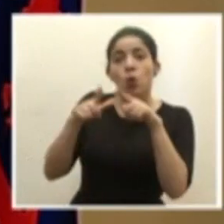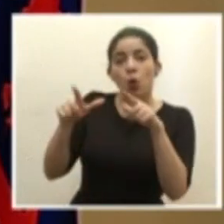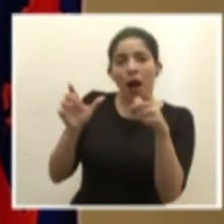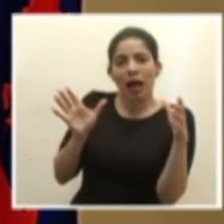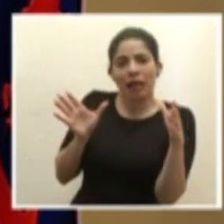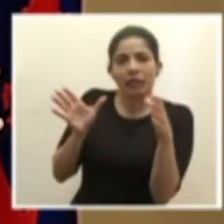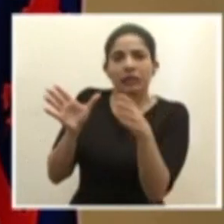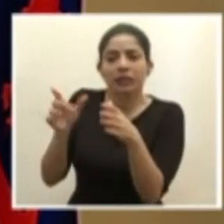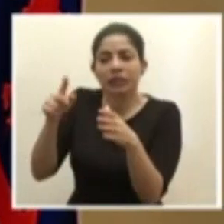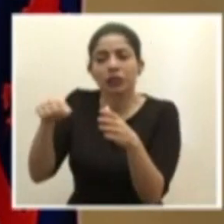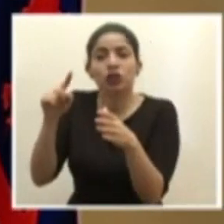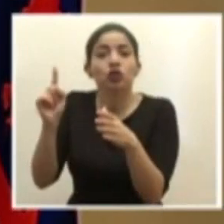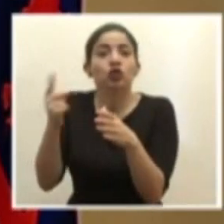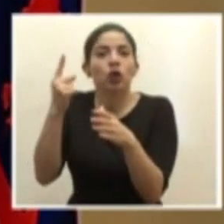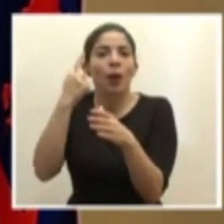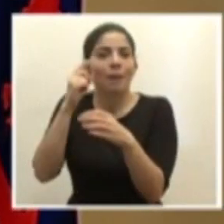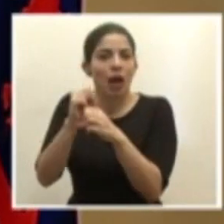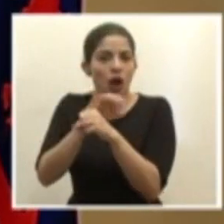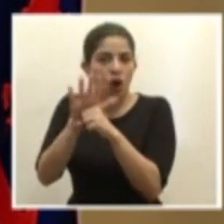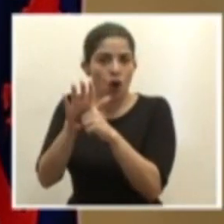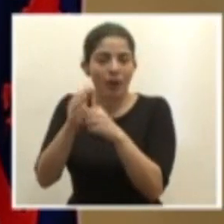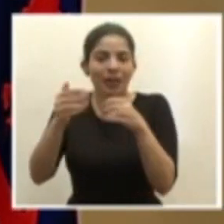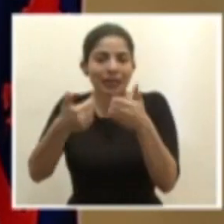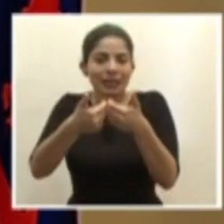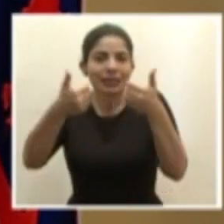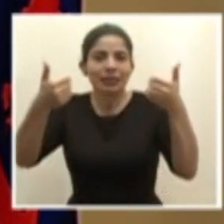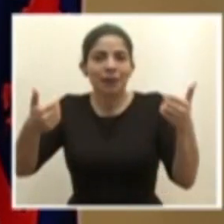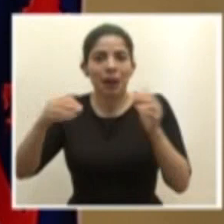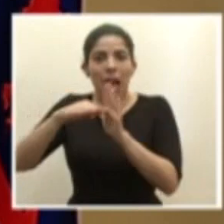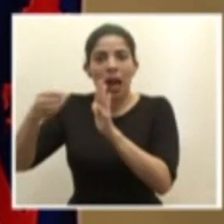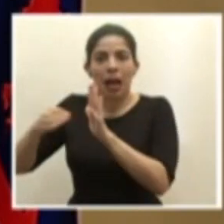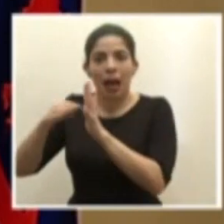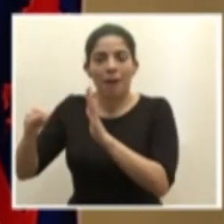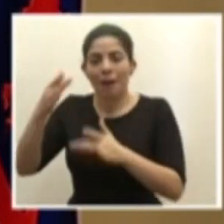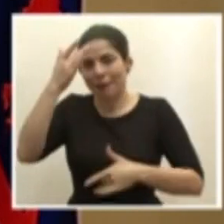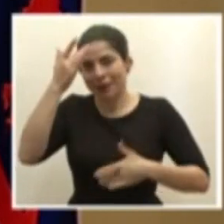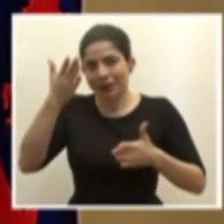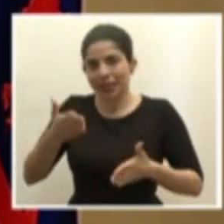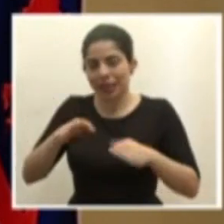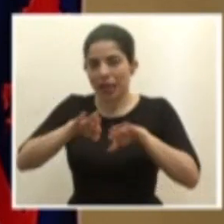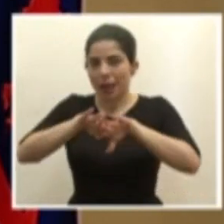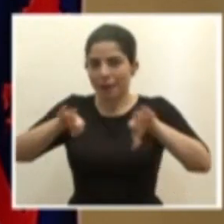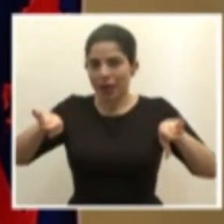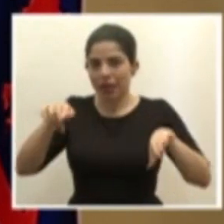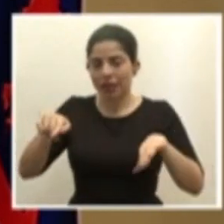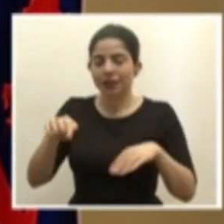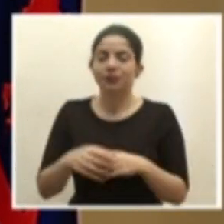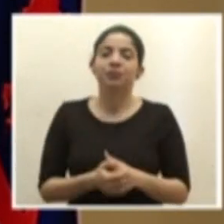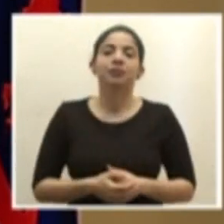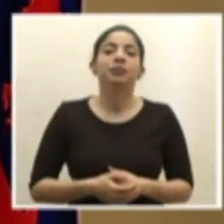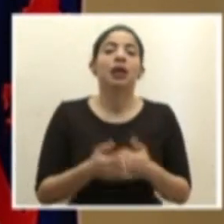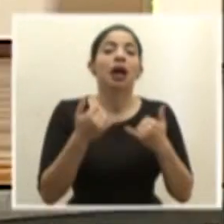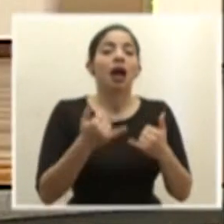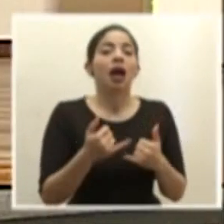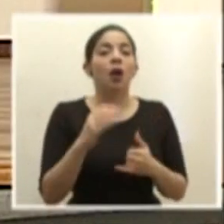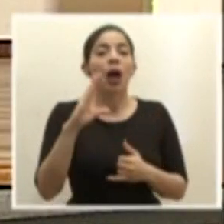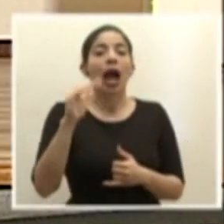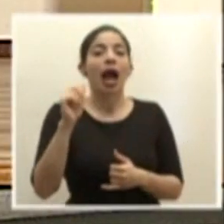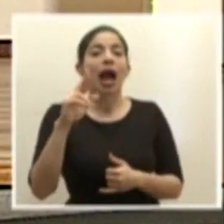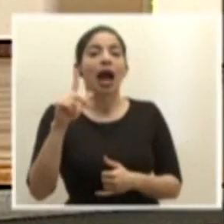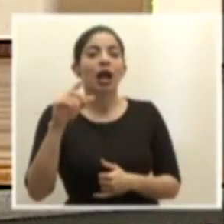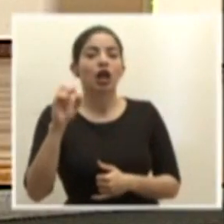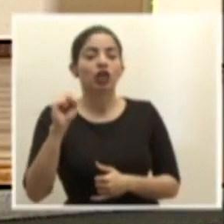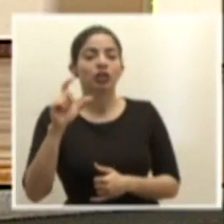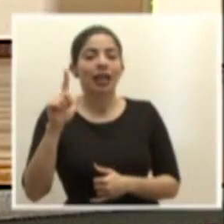están aisladas de otras camas para atender a estos pacientes. Continuamos con el colega Carlos